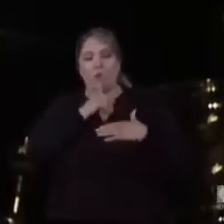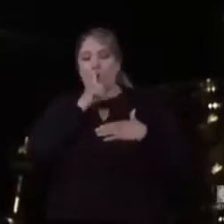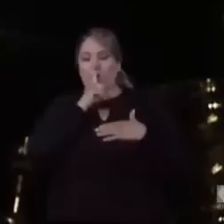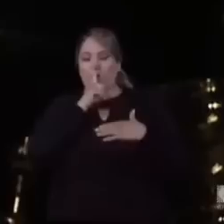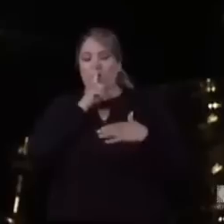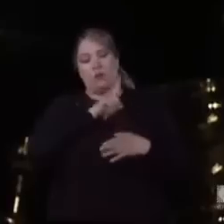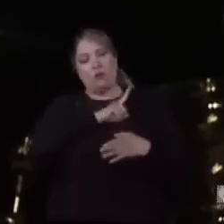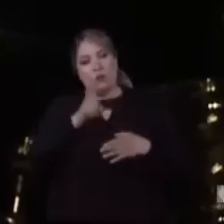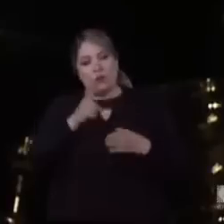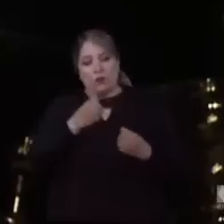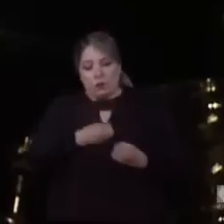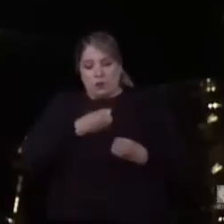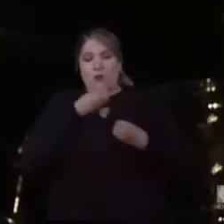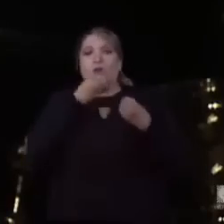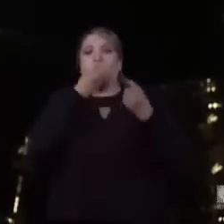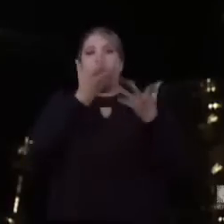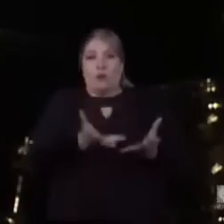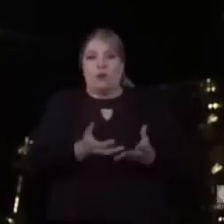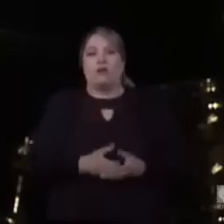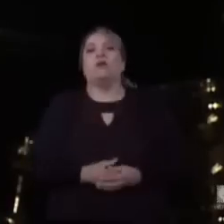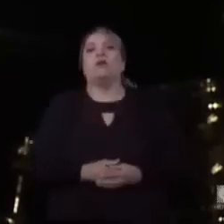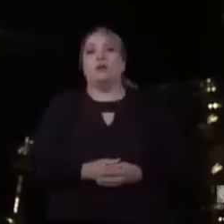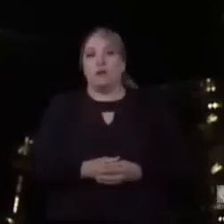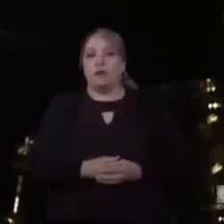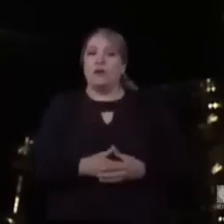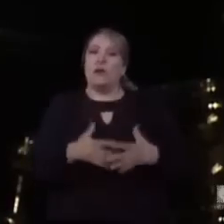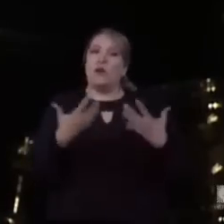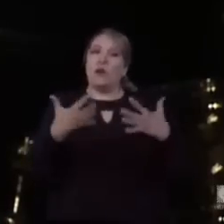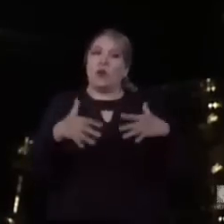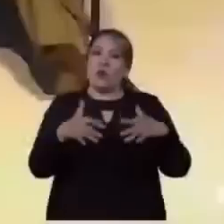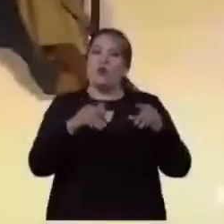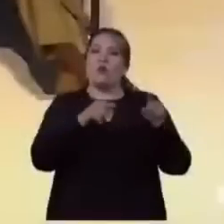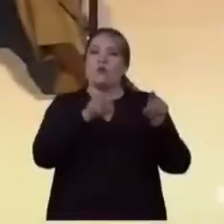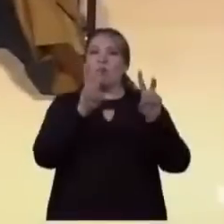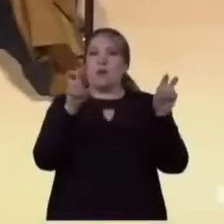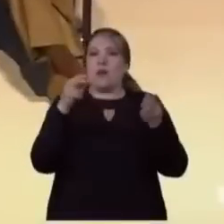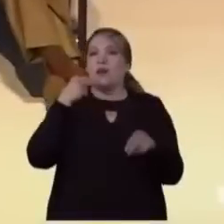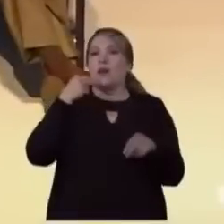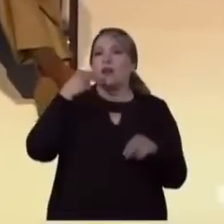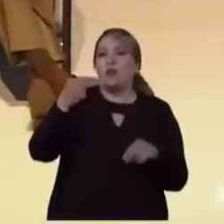callar ante la verdad encontrada y ante la complejidad histórica,